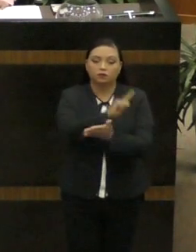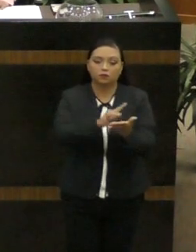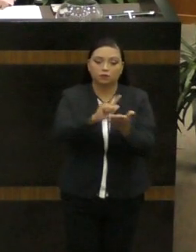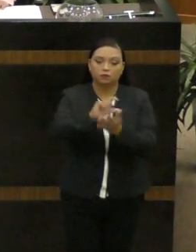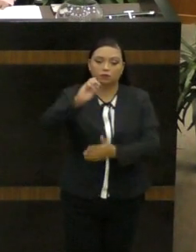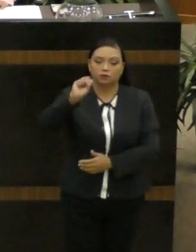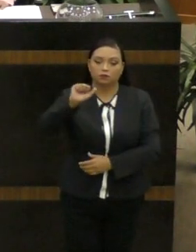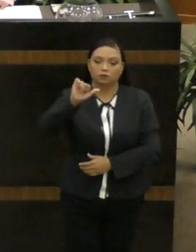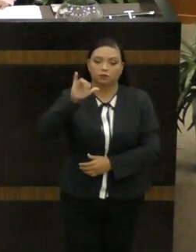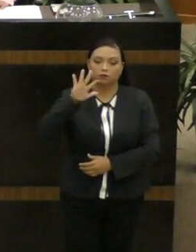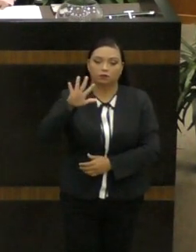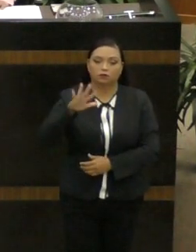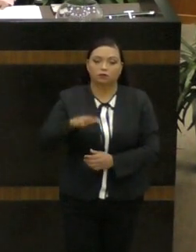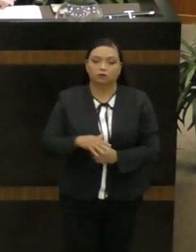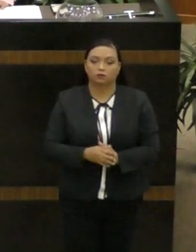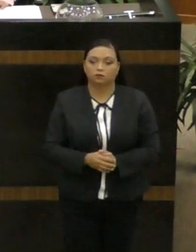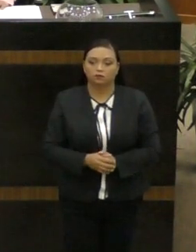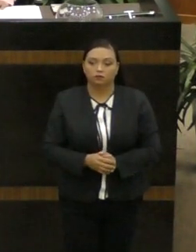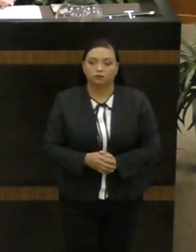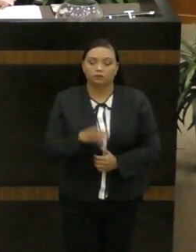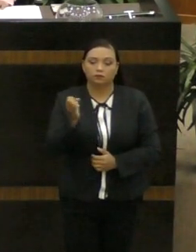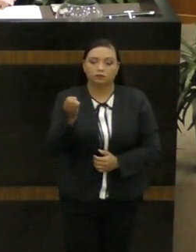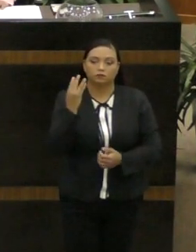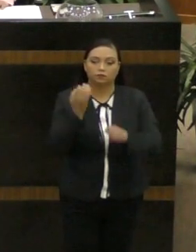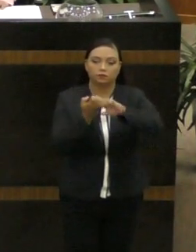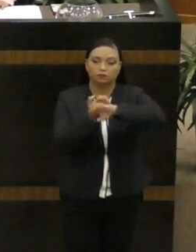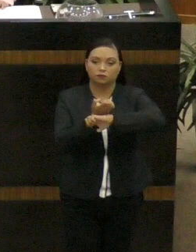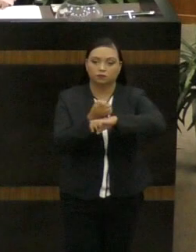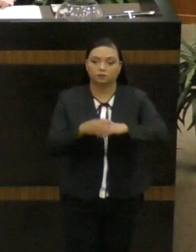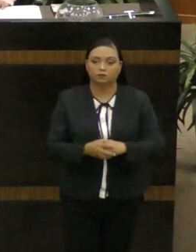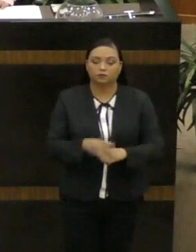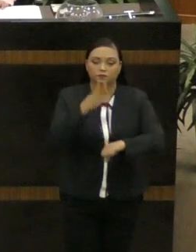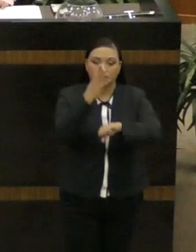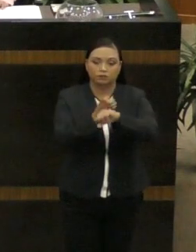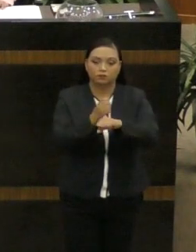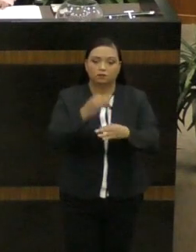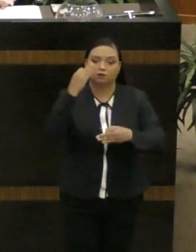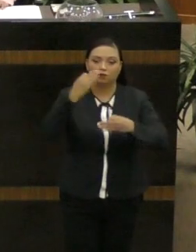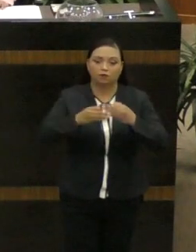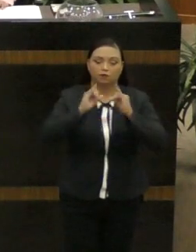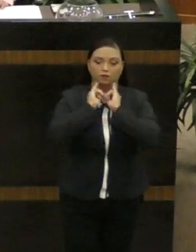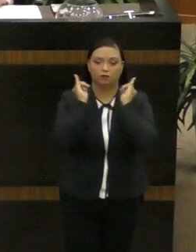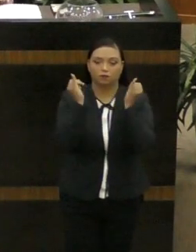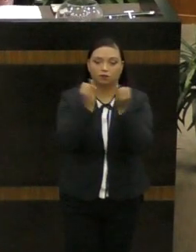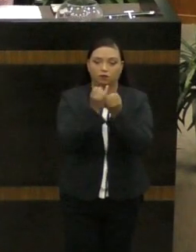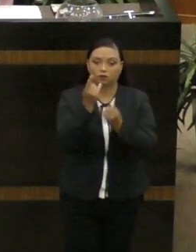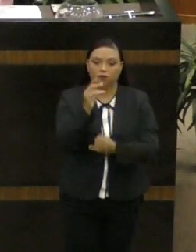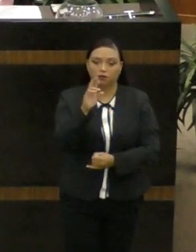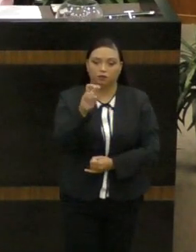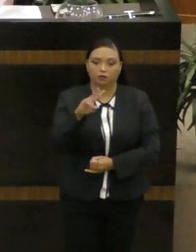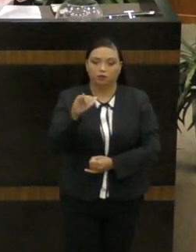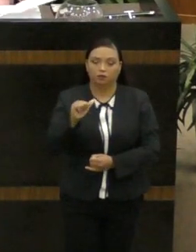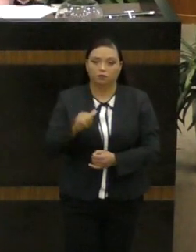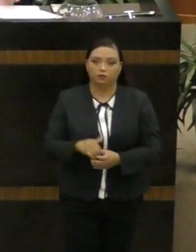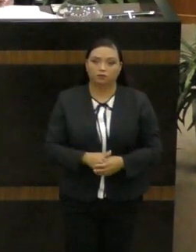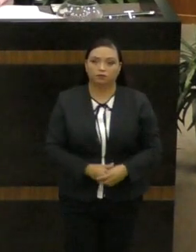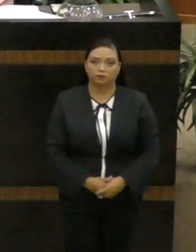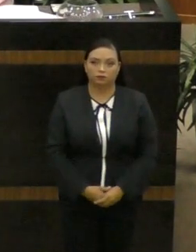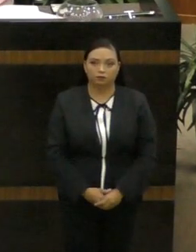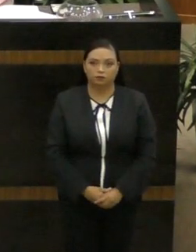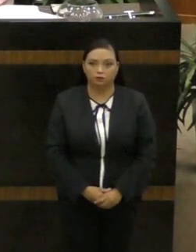legislatura 65 del Congreso del Estado. 5, clausura de la junta previa.